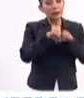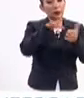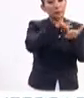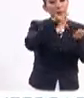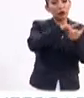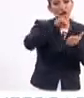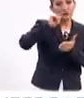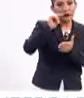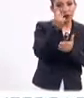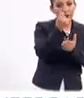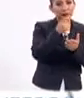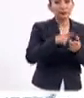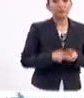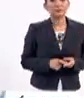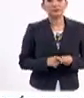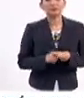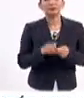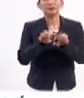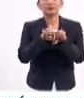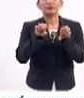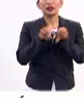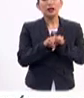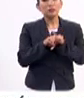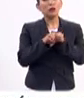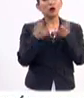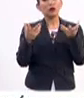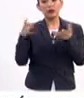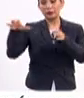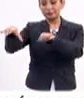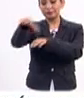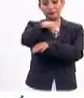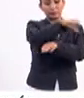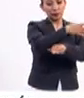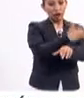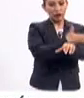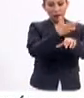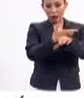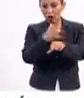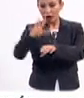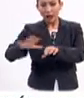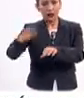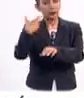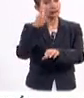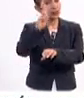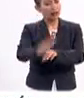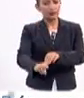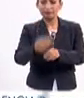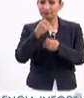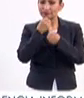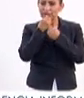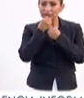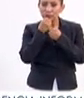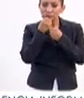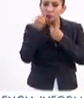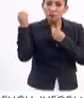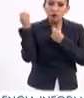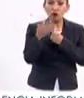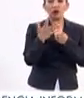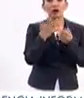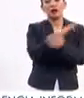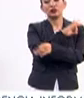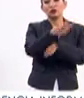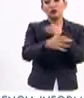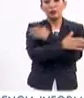soporte técnico, el equipo de las divisiones, coordinadores de áreas. Les mandamos un besote,